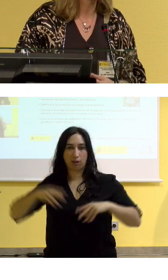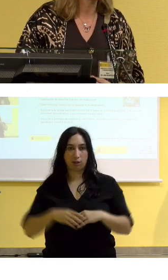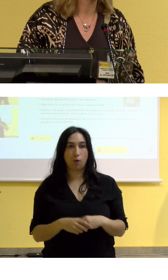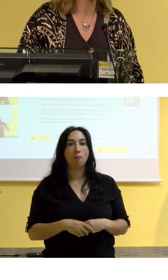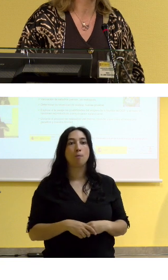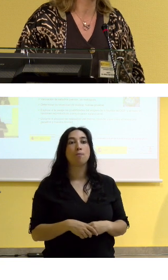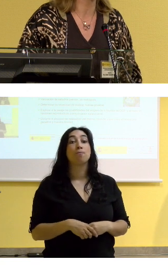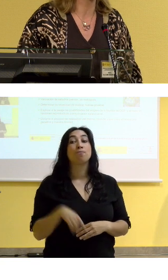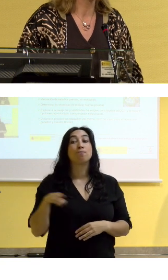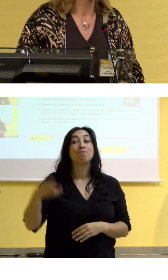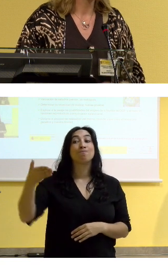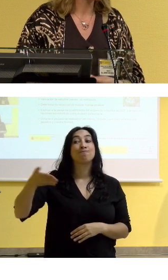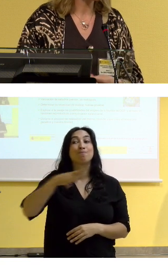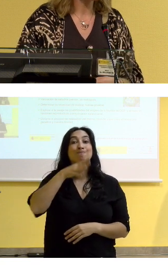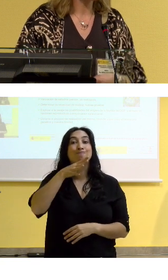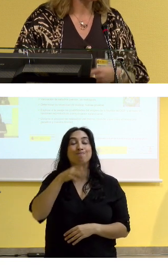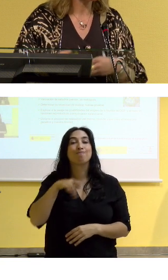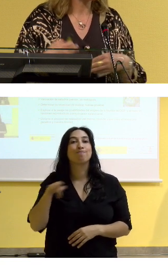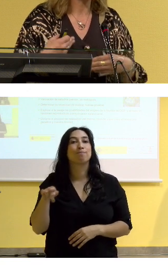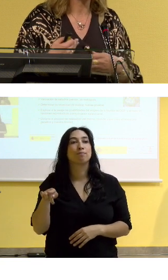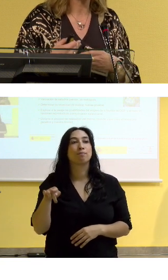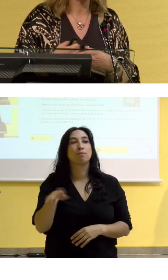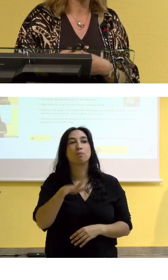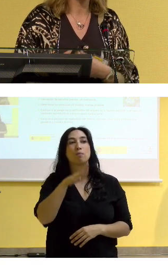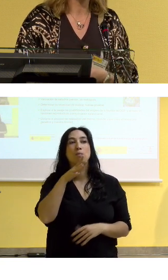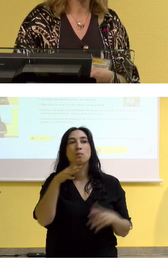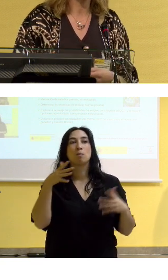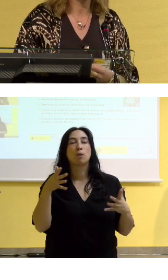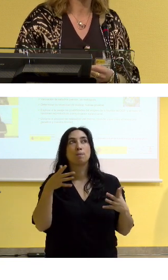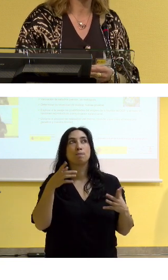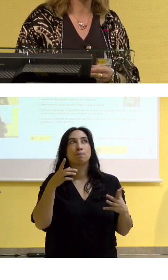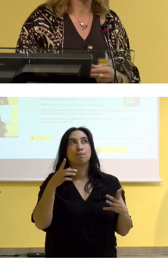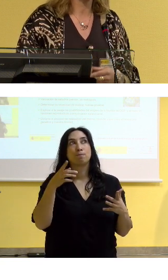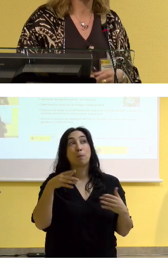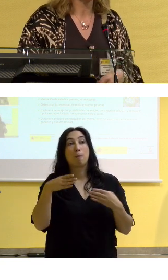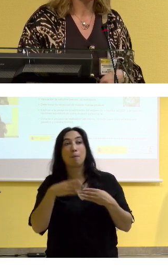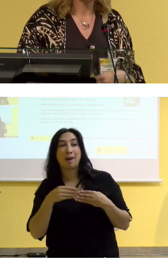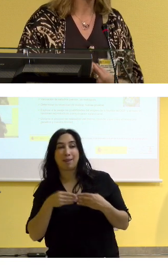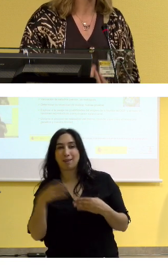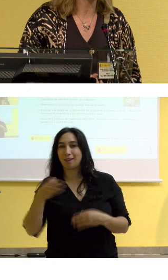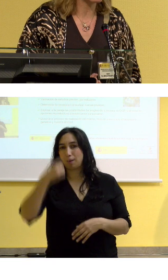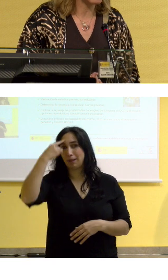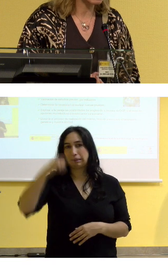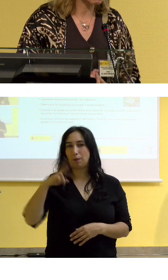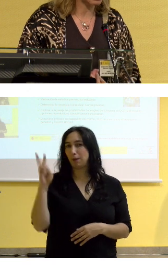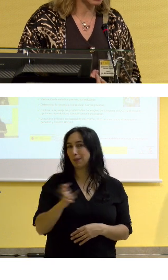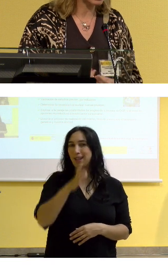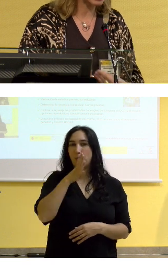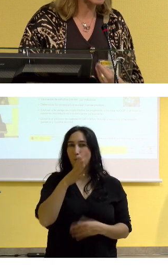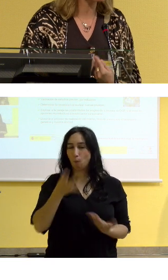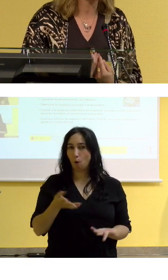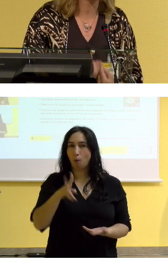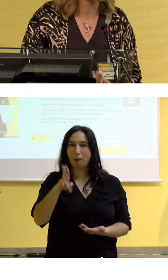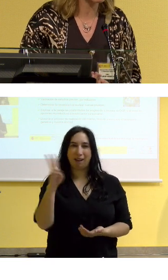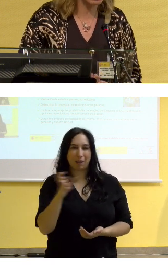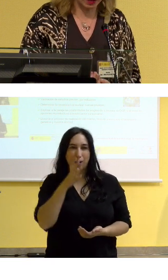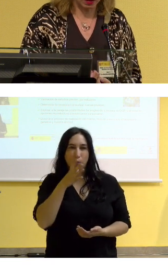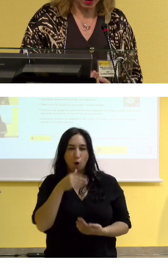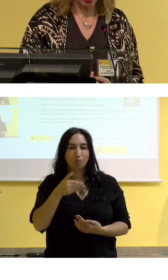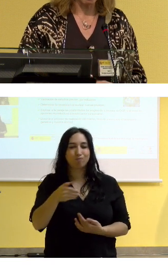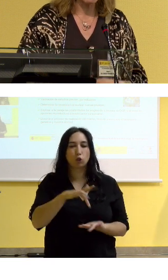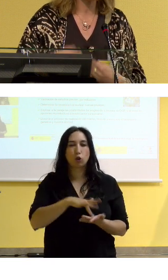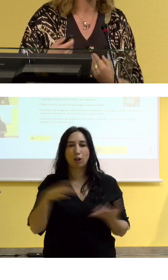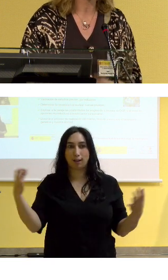es muy importante esto? Porque es fundamental que las pacientes sepan a qué vienen esas parejas y a qué se van a